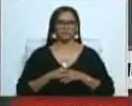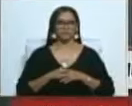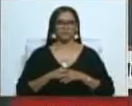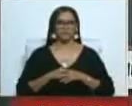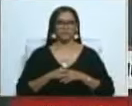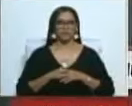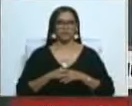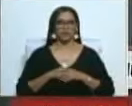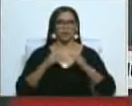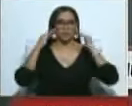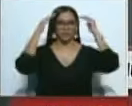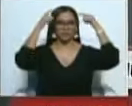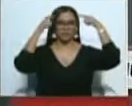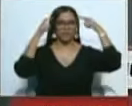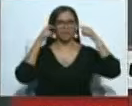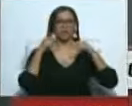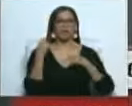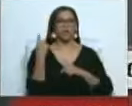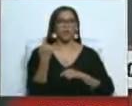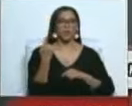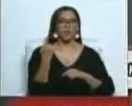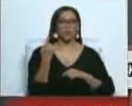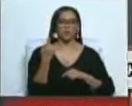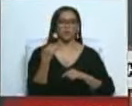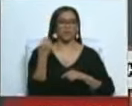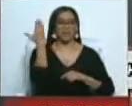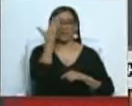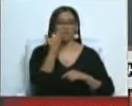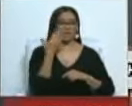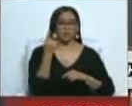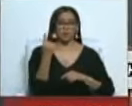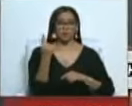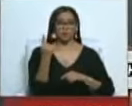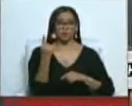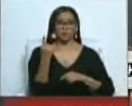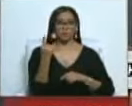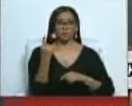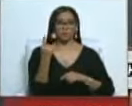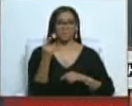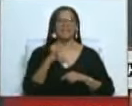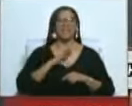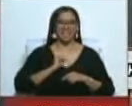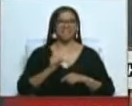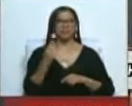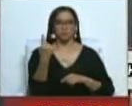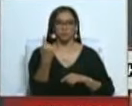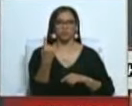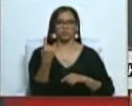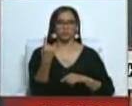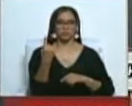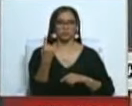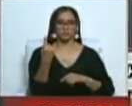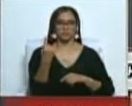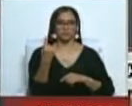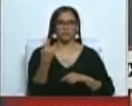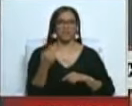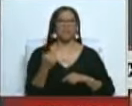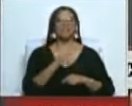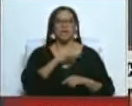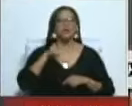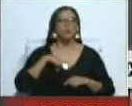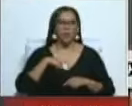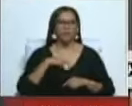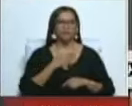El comandante Chávez era único, como dicen por aquí. Es único, Chávez. Y es nuestro,